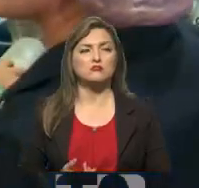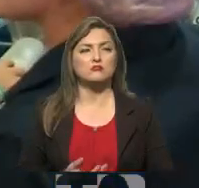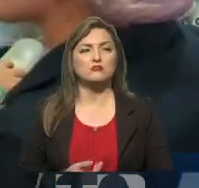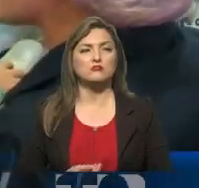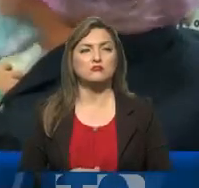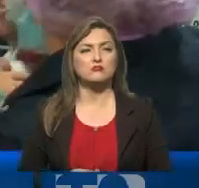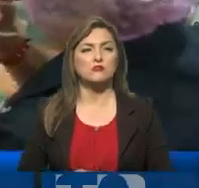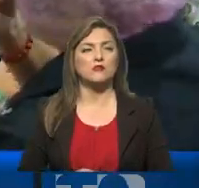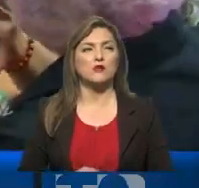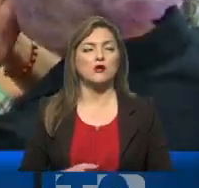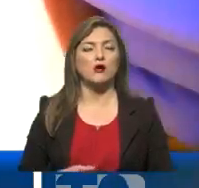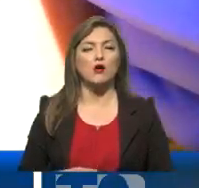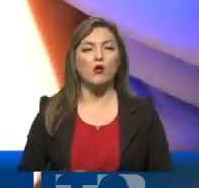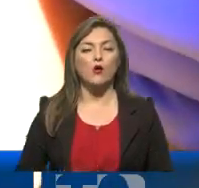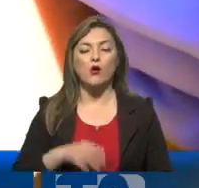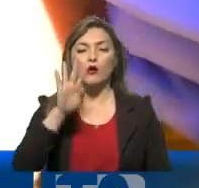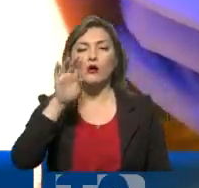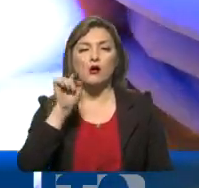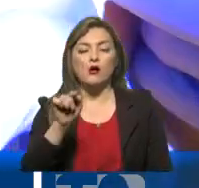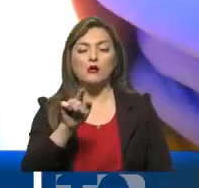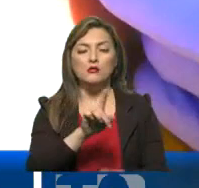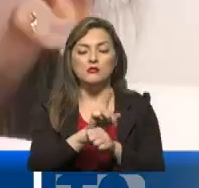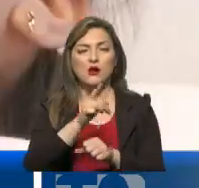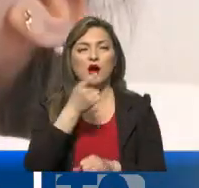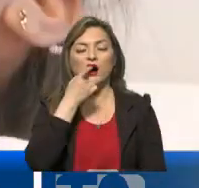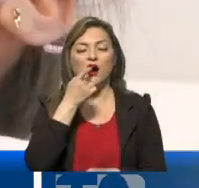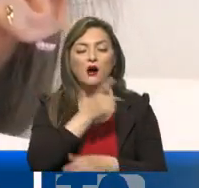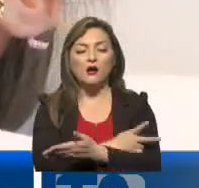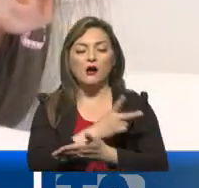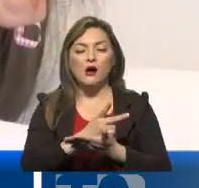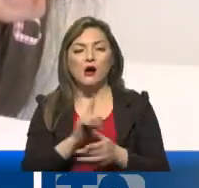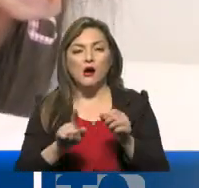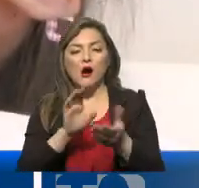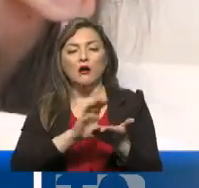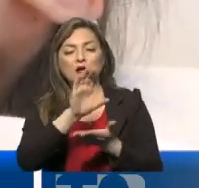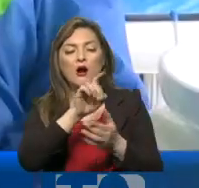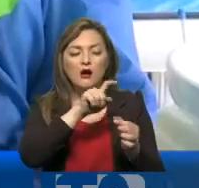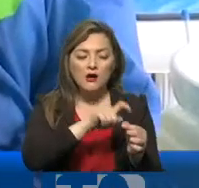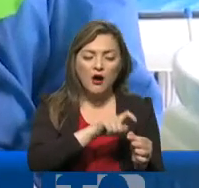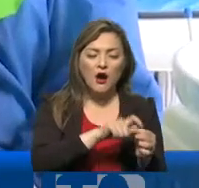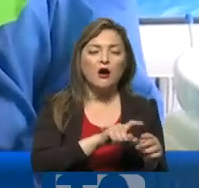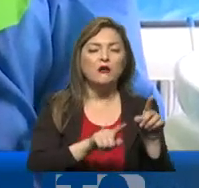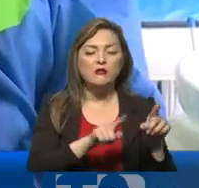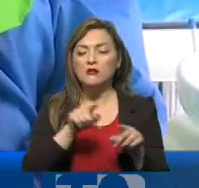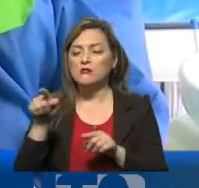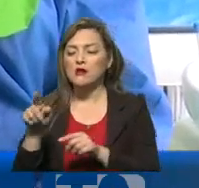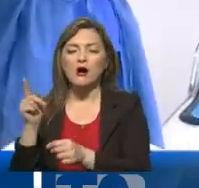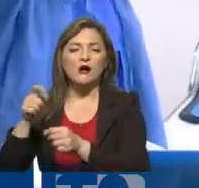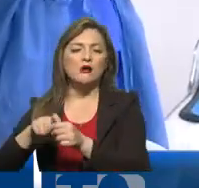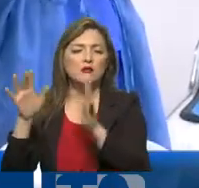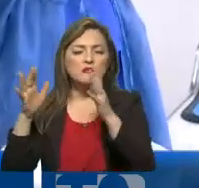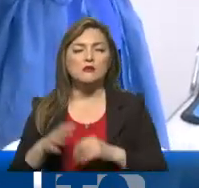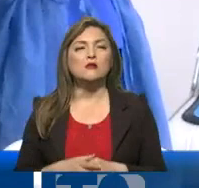Son alrededor de 4.000 odontólogos en Pichincha, afiliados y no afiliados al colegio de este gremio, que son parte de la lista de profesionales